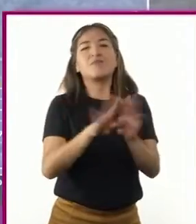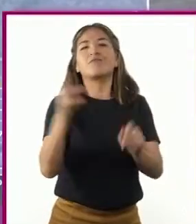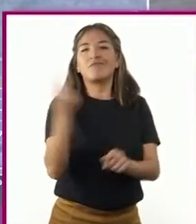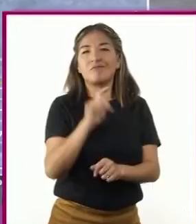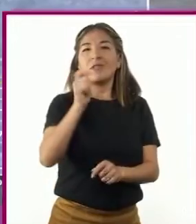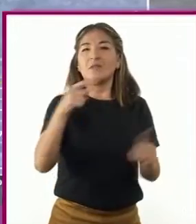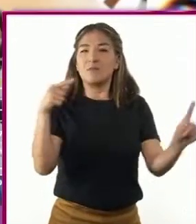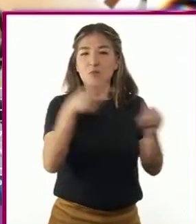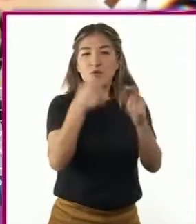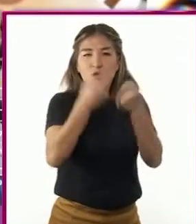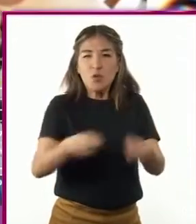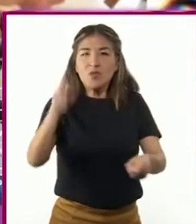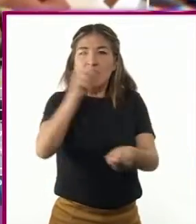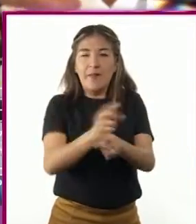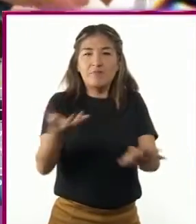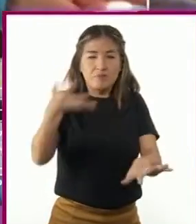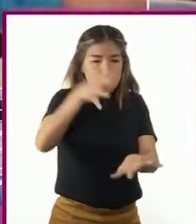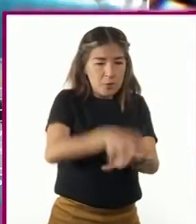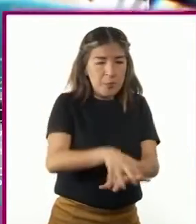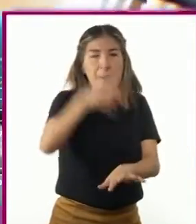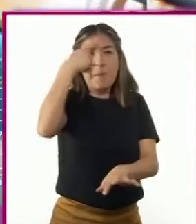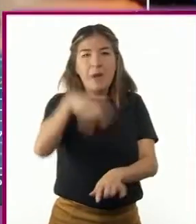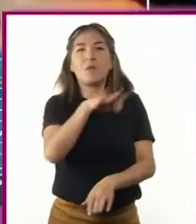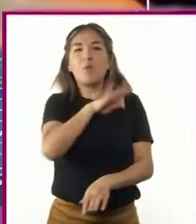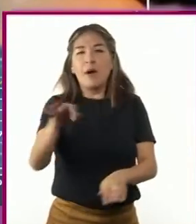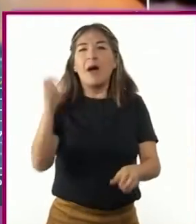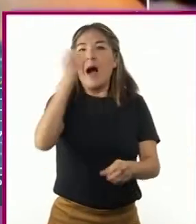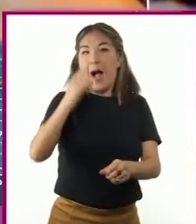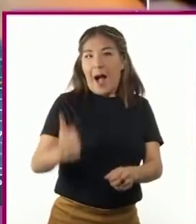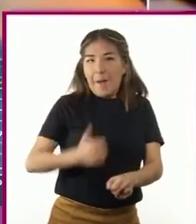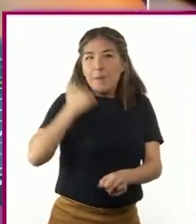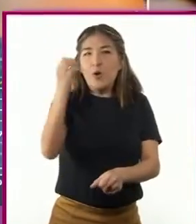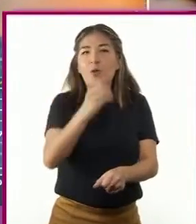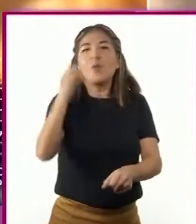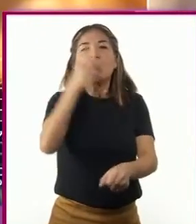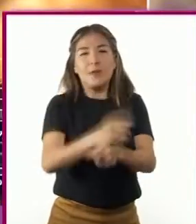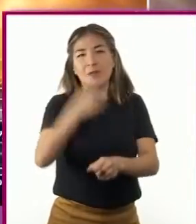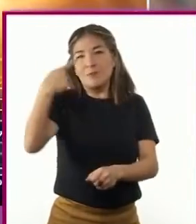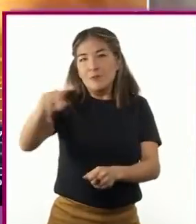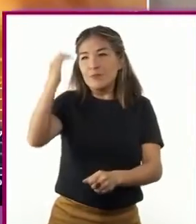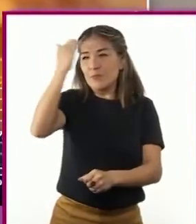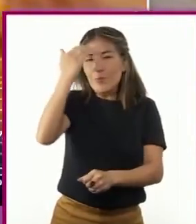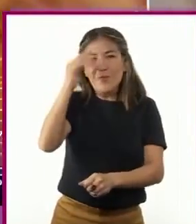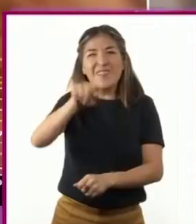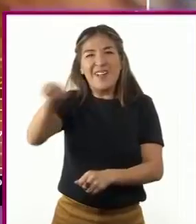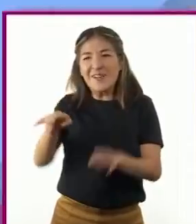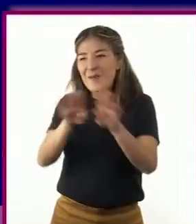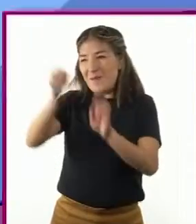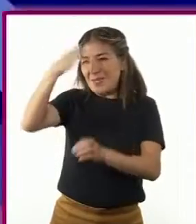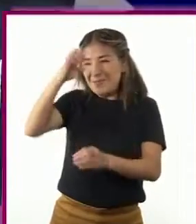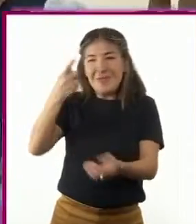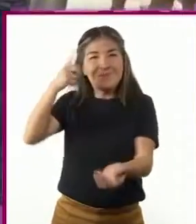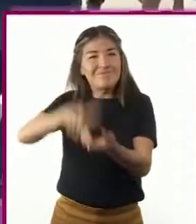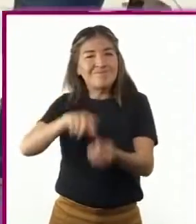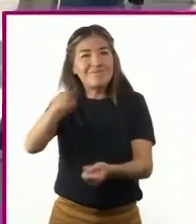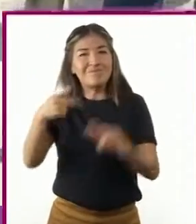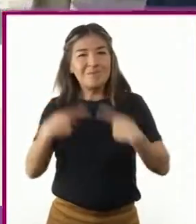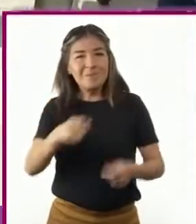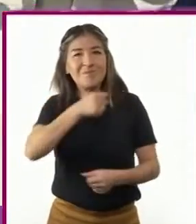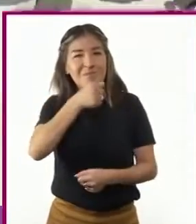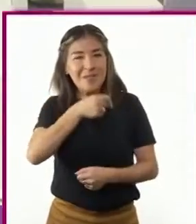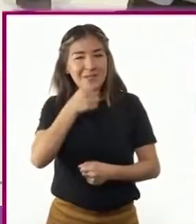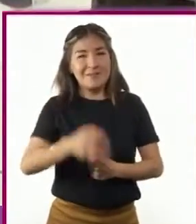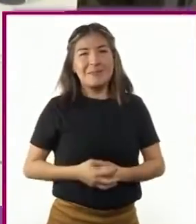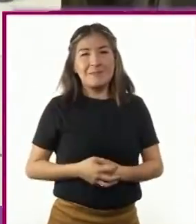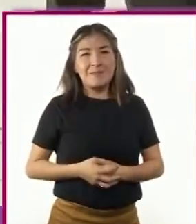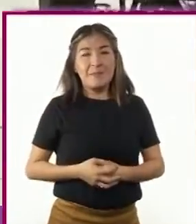sociedades incluyentes, dispuestas a aprovechar las oportunidades y conocimientos de su población anciana. El